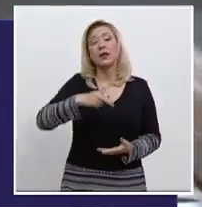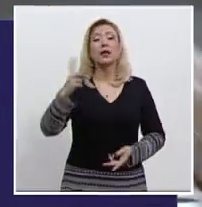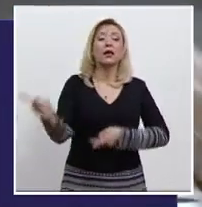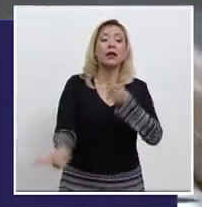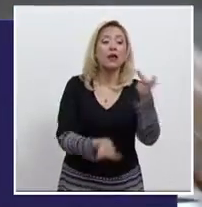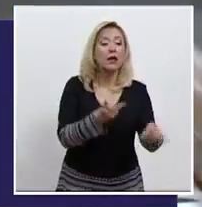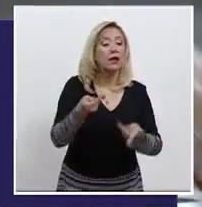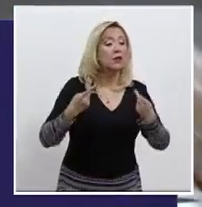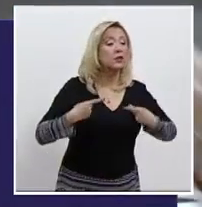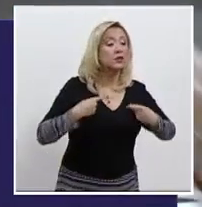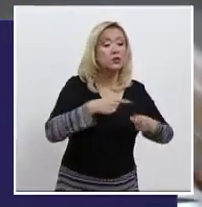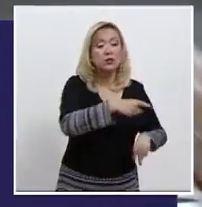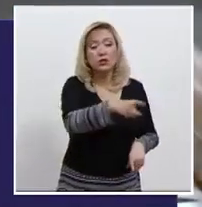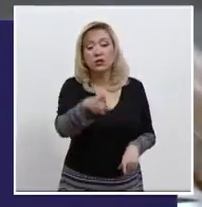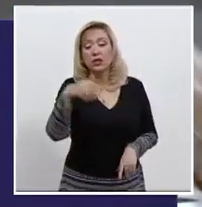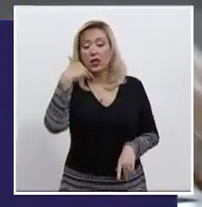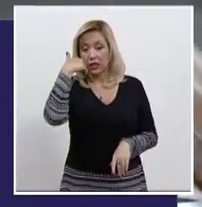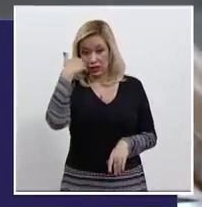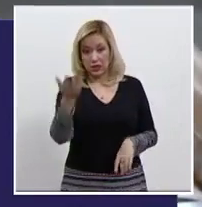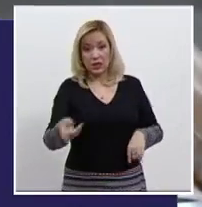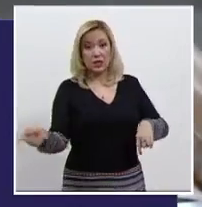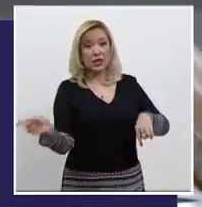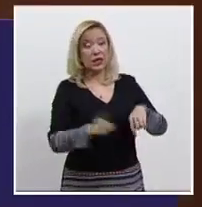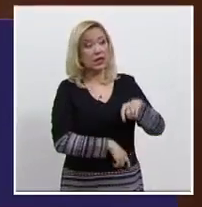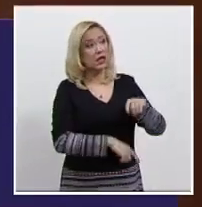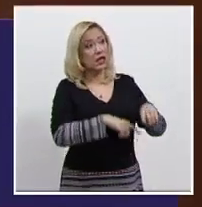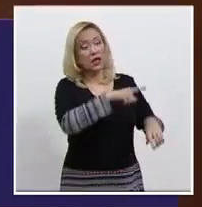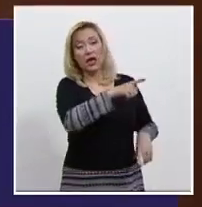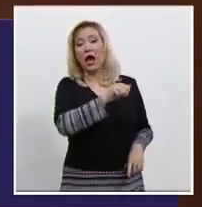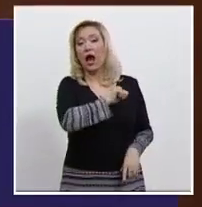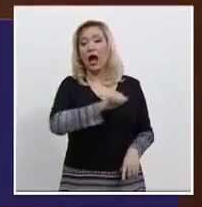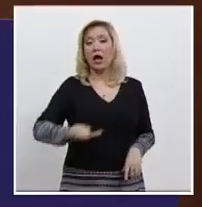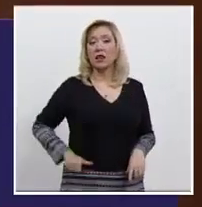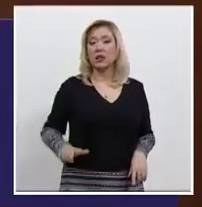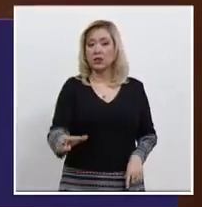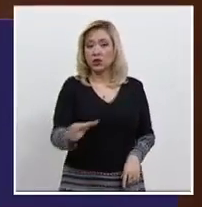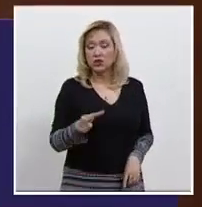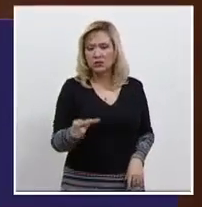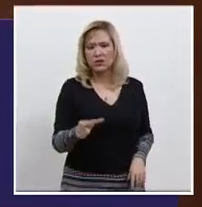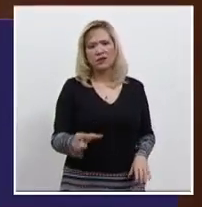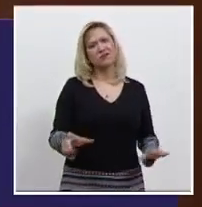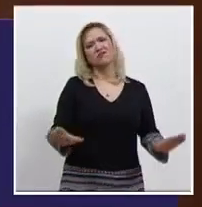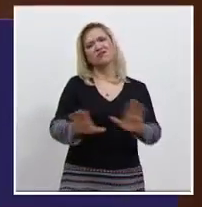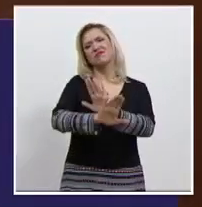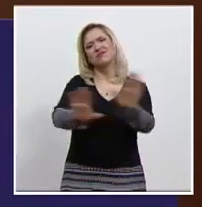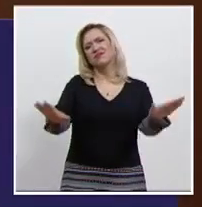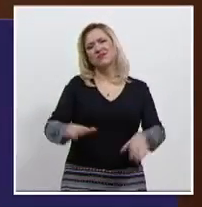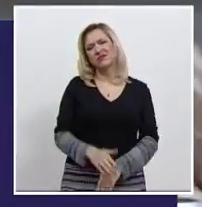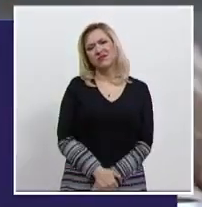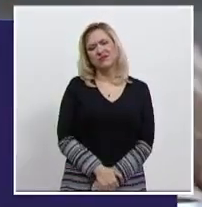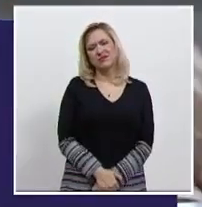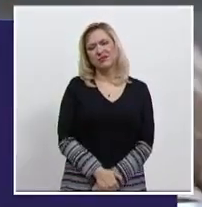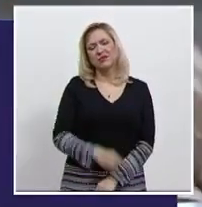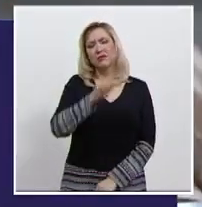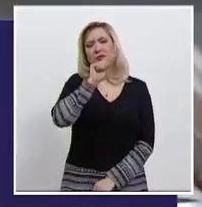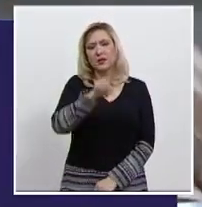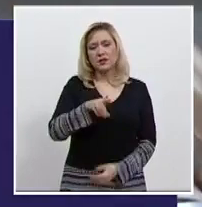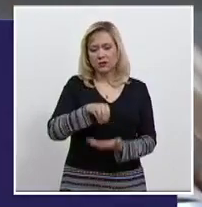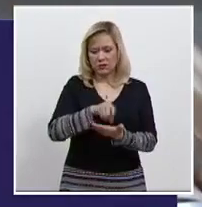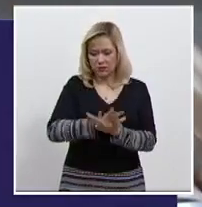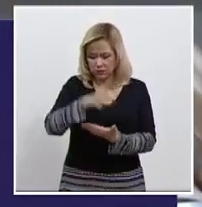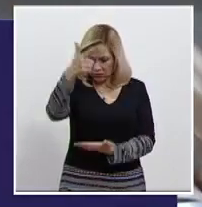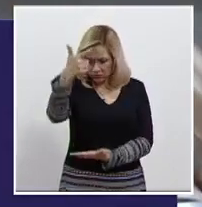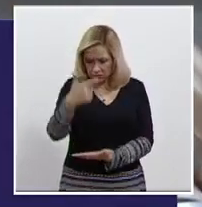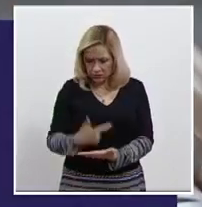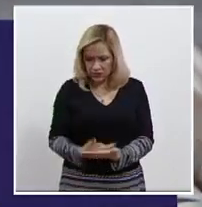de revocación de mandato del alcalde de Xochimilco. Además, ordena dar vista al Registro Federal de Electores del